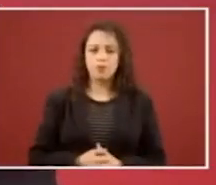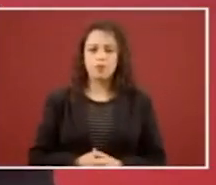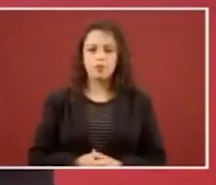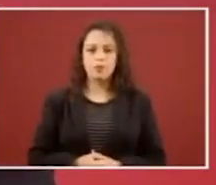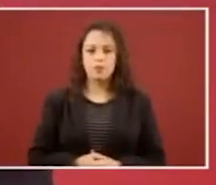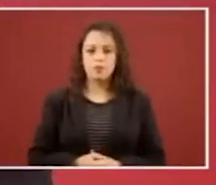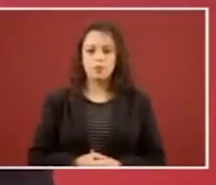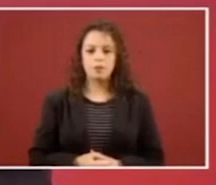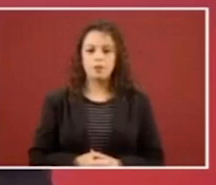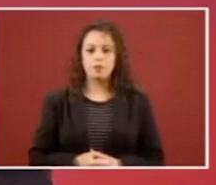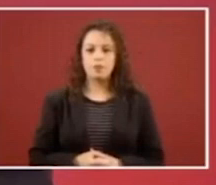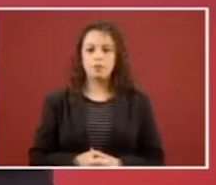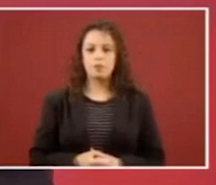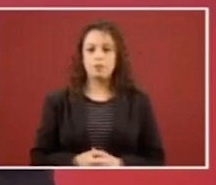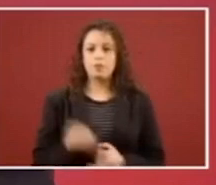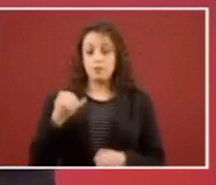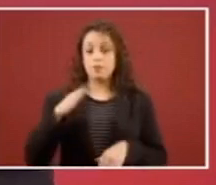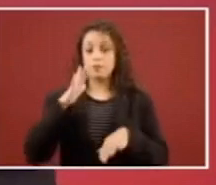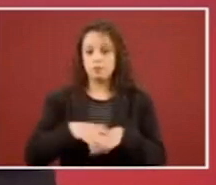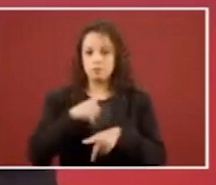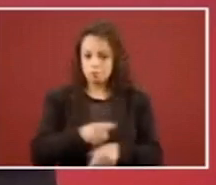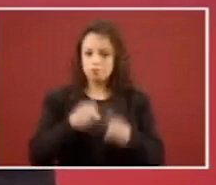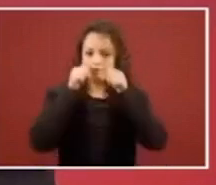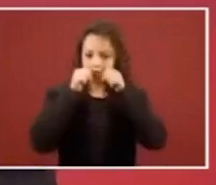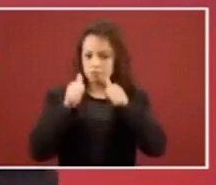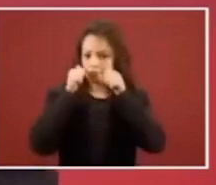atendiendo las causas, o sea,